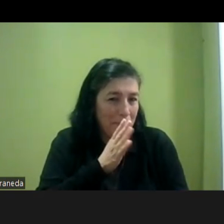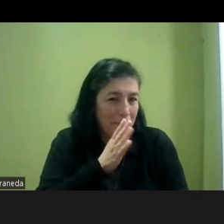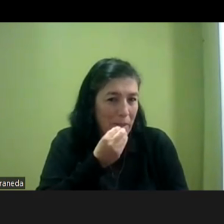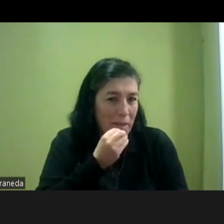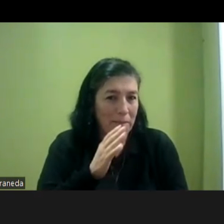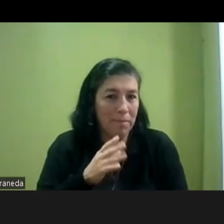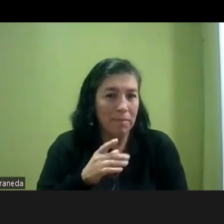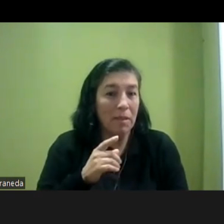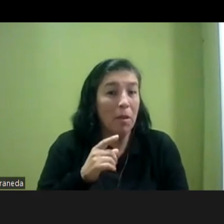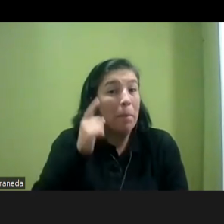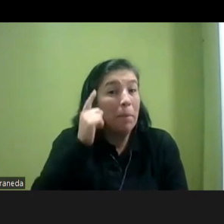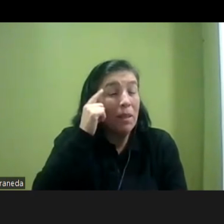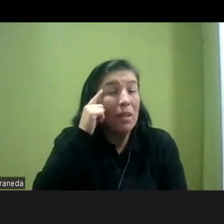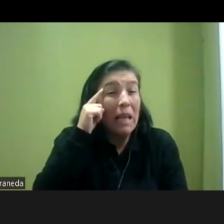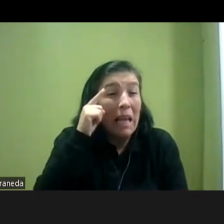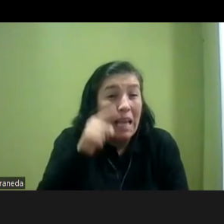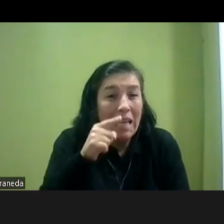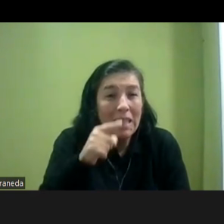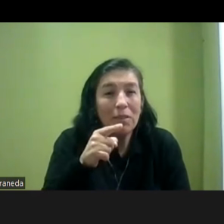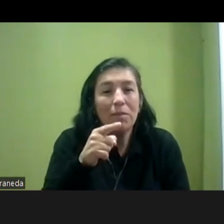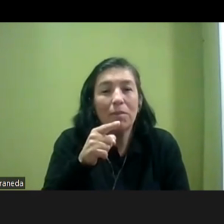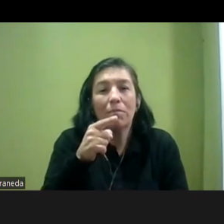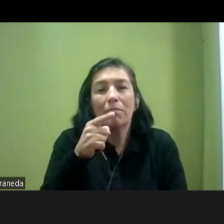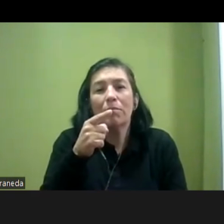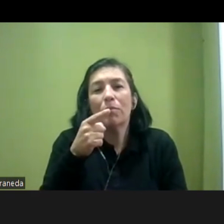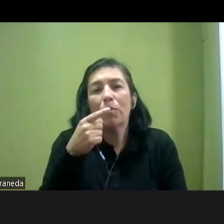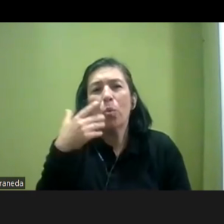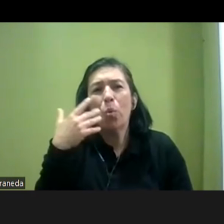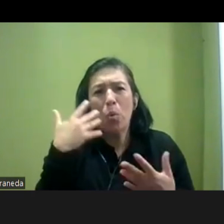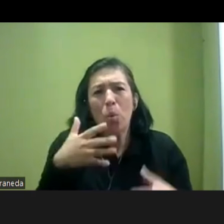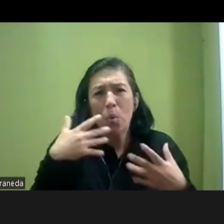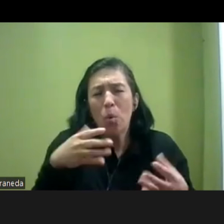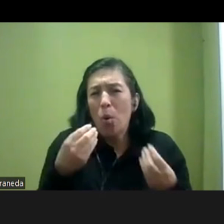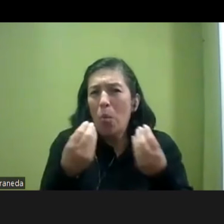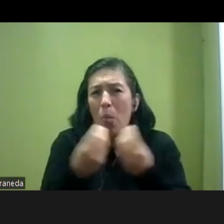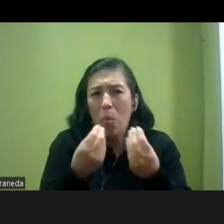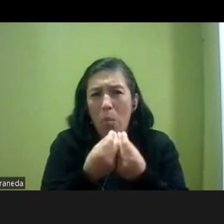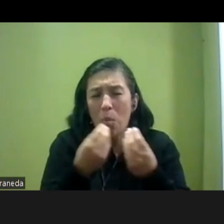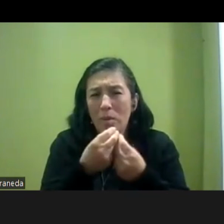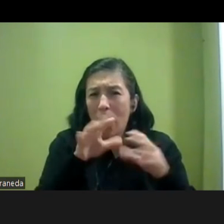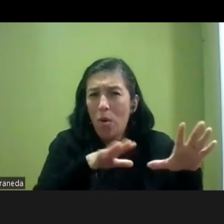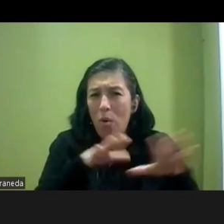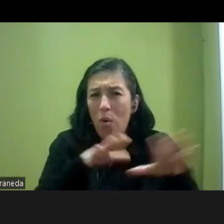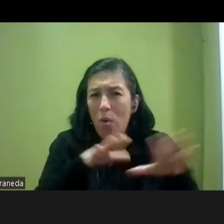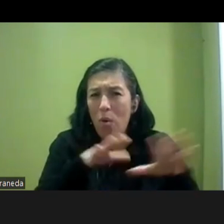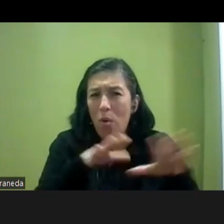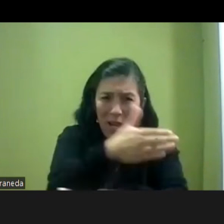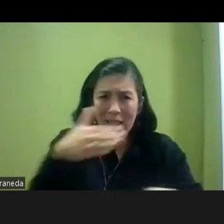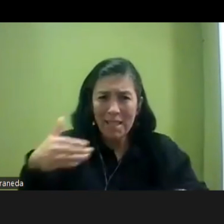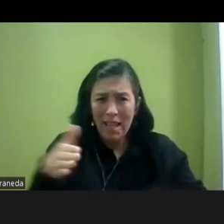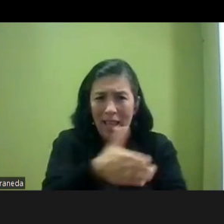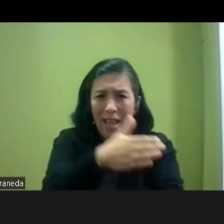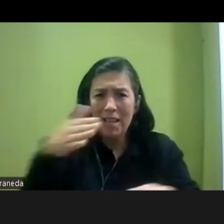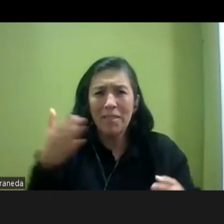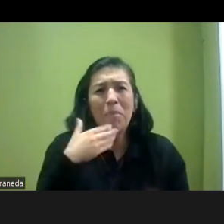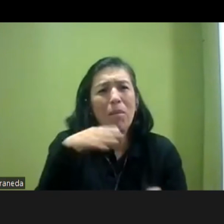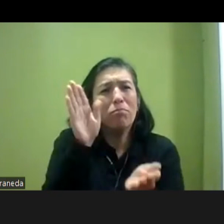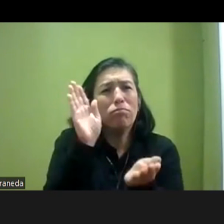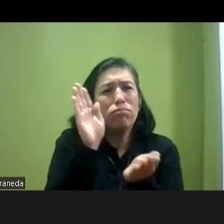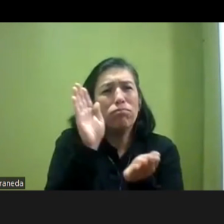de que con esa riqueza extraordinaria, ¿no? De peces, moluscos